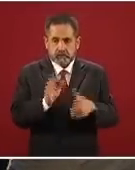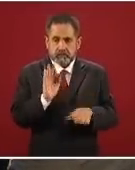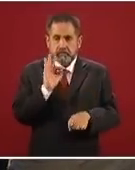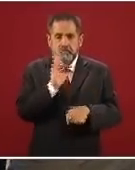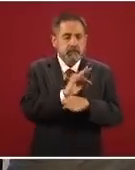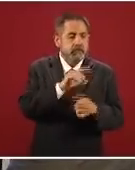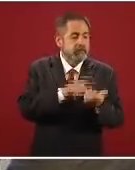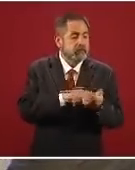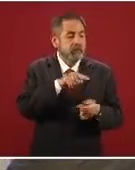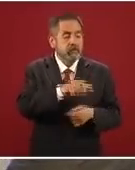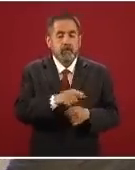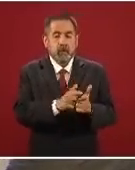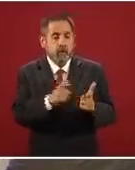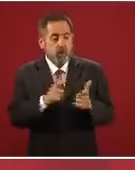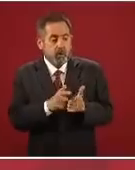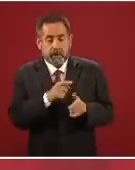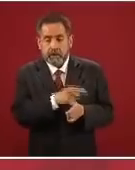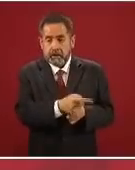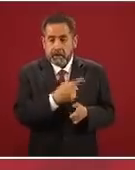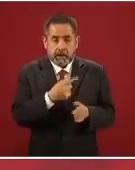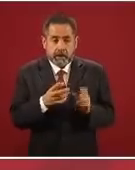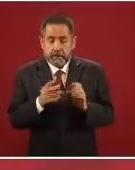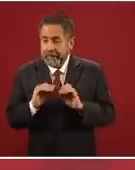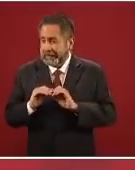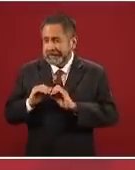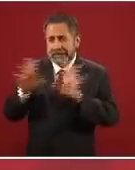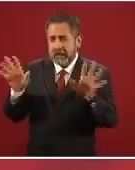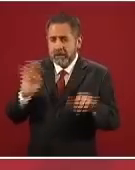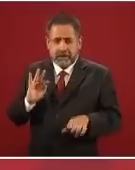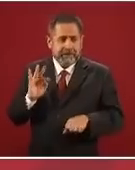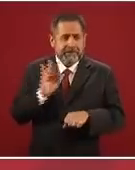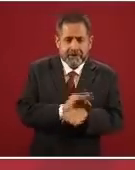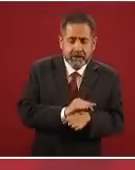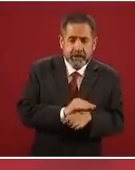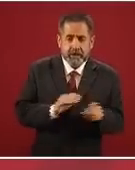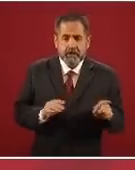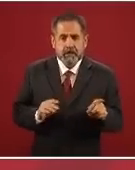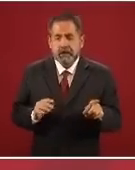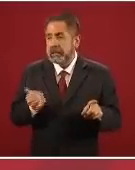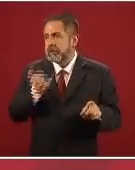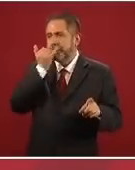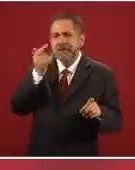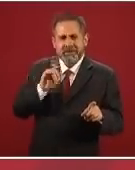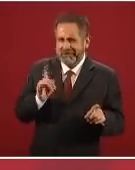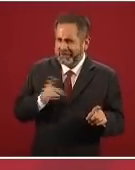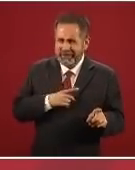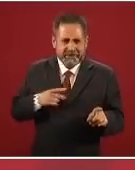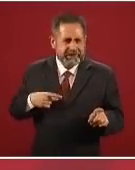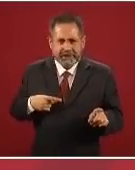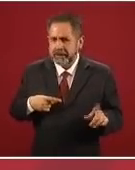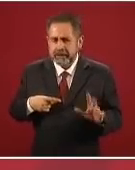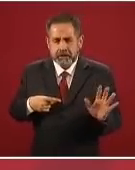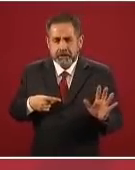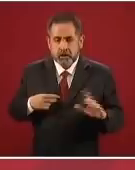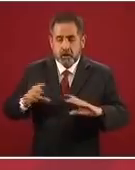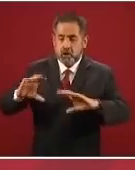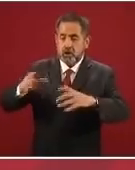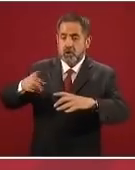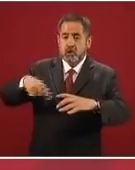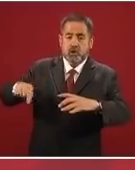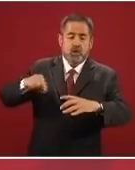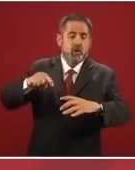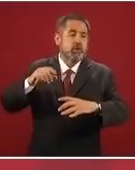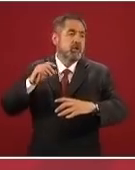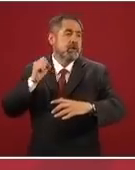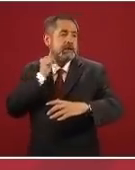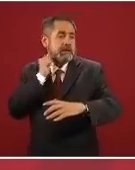de presentarla con claridad y transparencia no da lugar a equivocaciones. Lo que el Congreso, lo